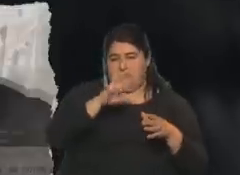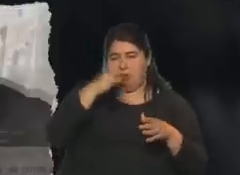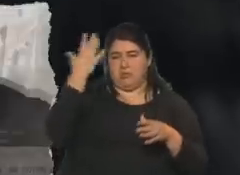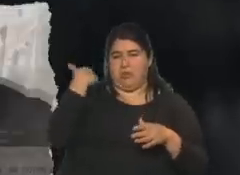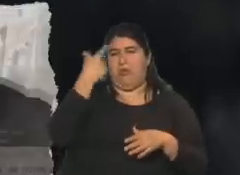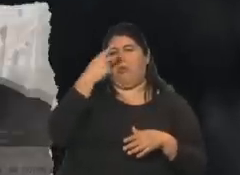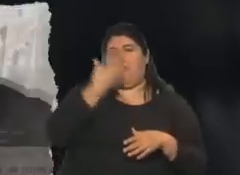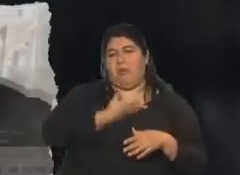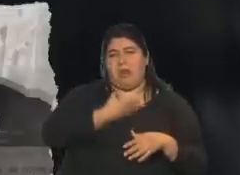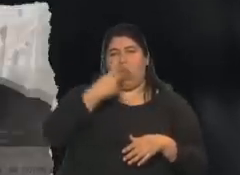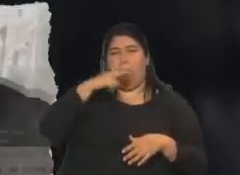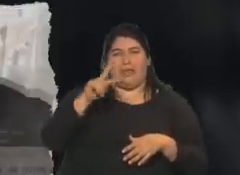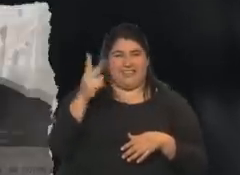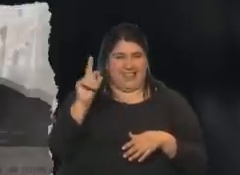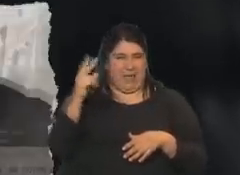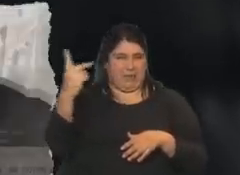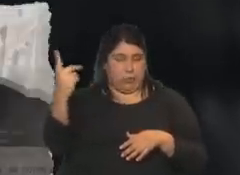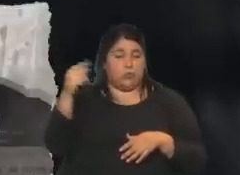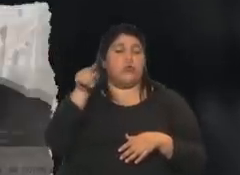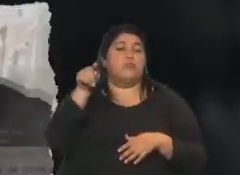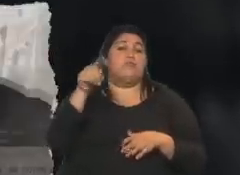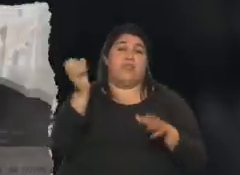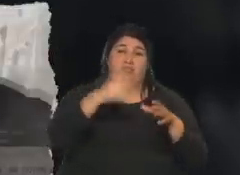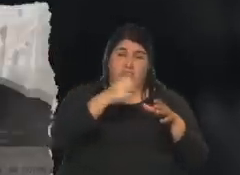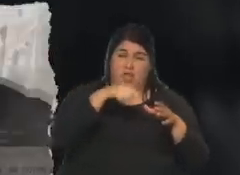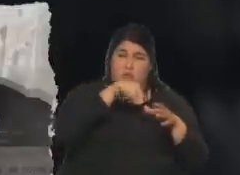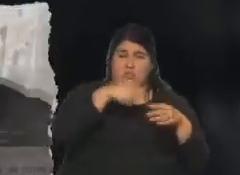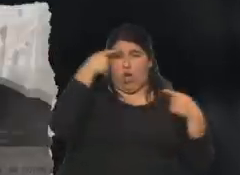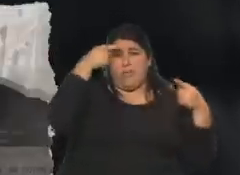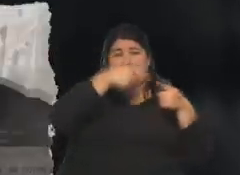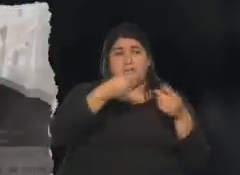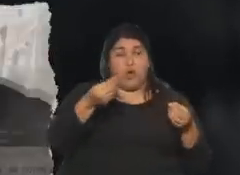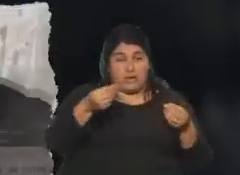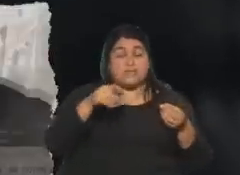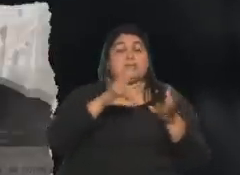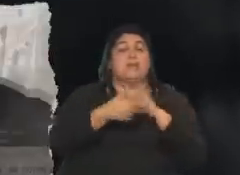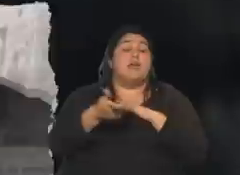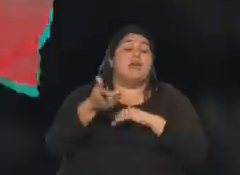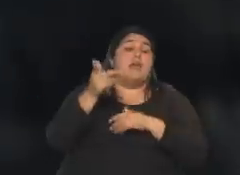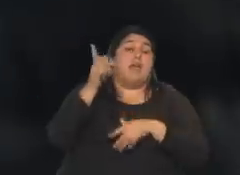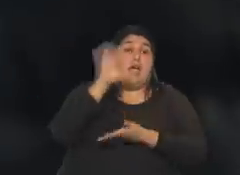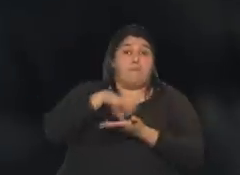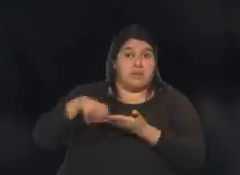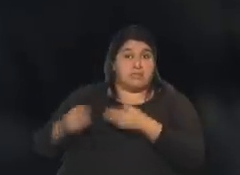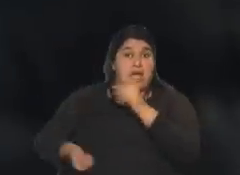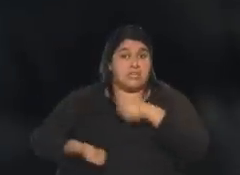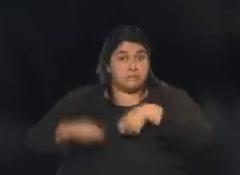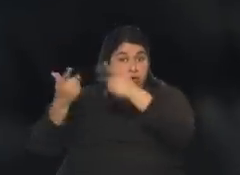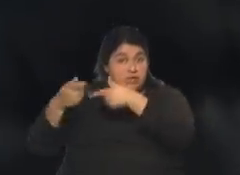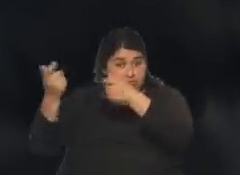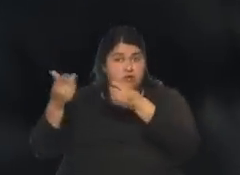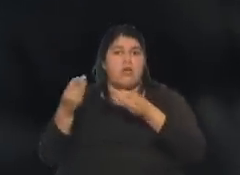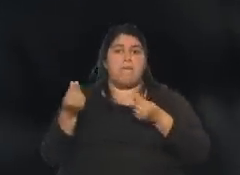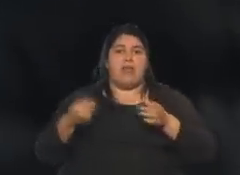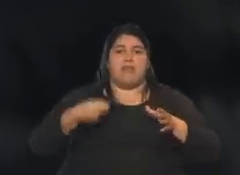del 2021. El fideicomiso tiene como objetivo que la exportación, las empresas que exportan, puedan aportar